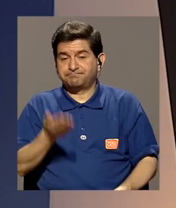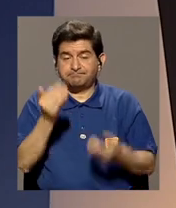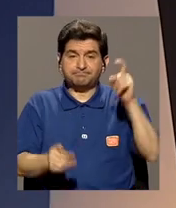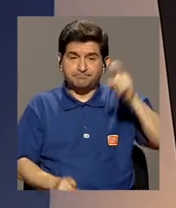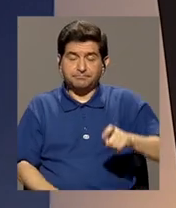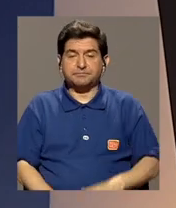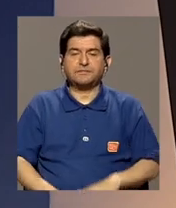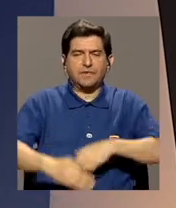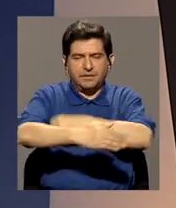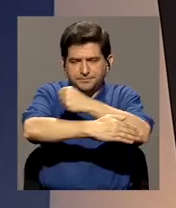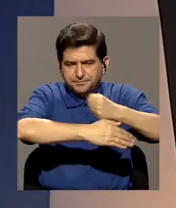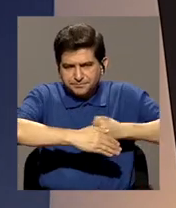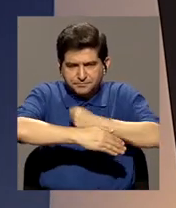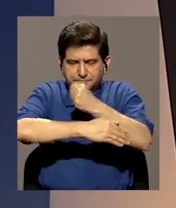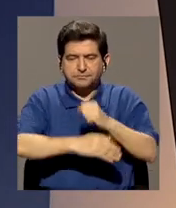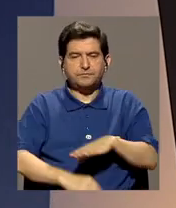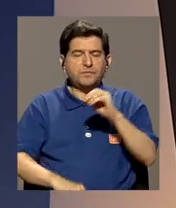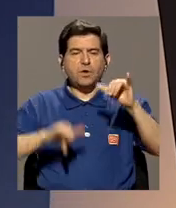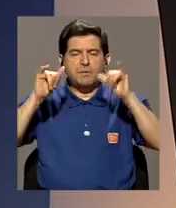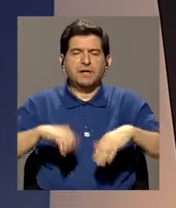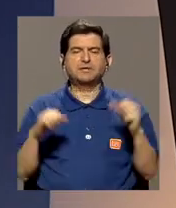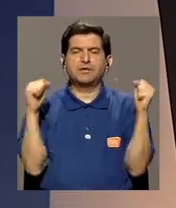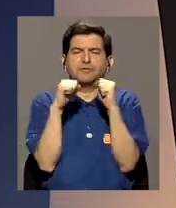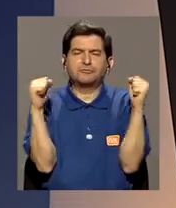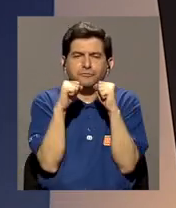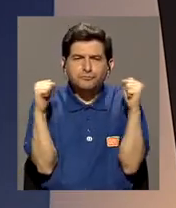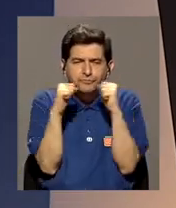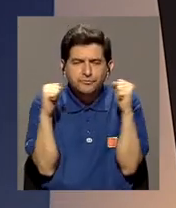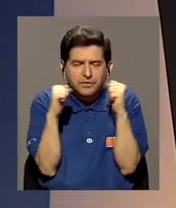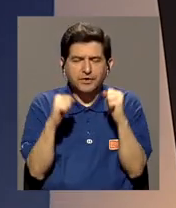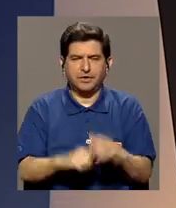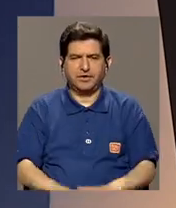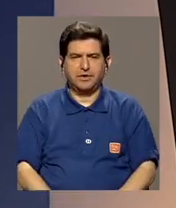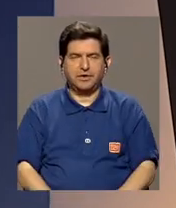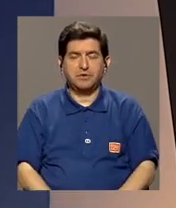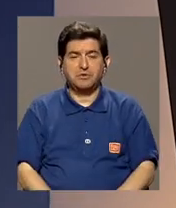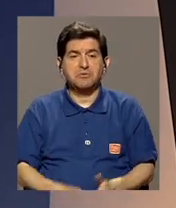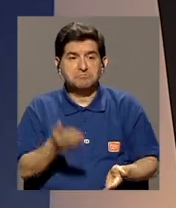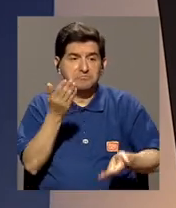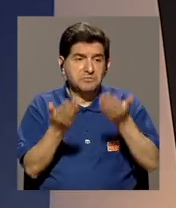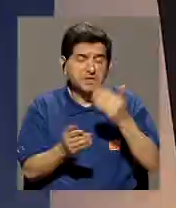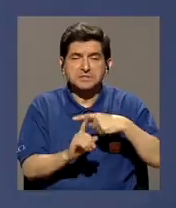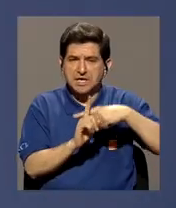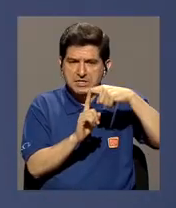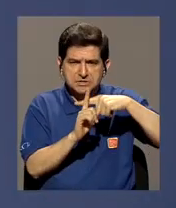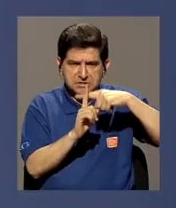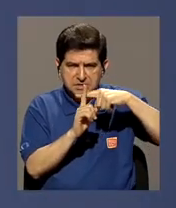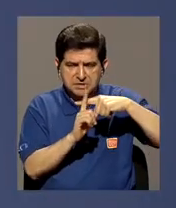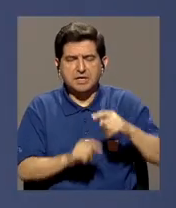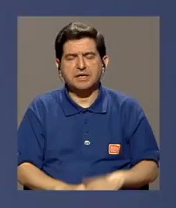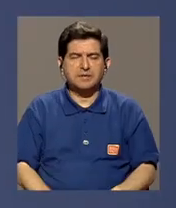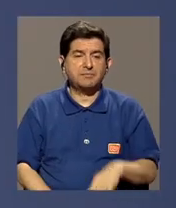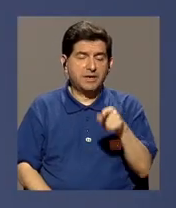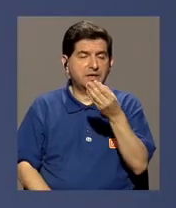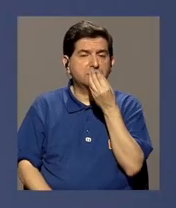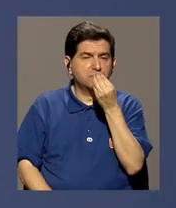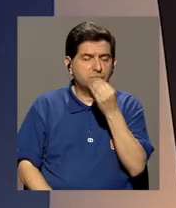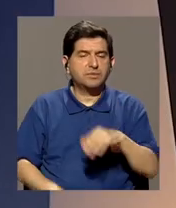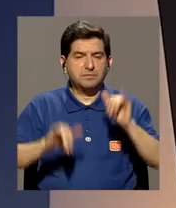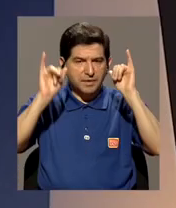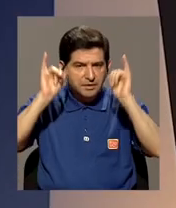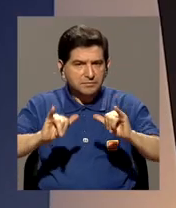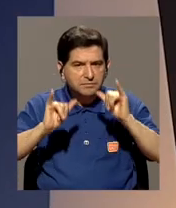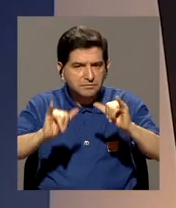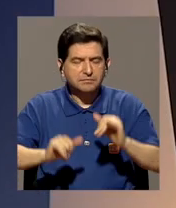digamos cocción o mantener fríos los mantener este si a temperatura baja los alimentos conservarlos